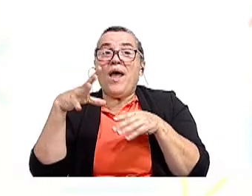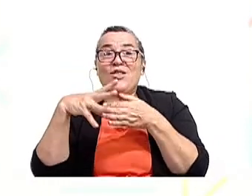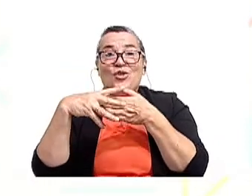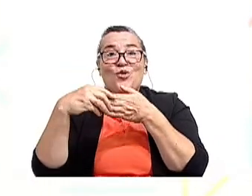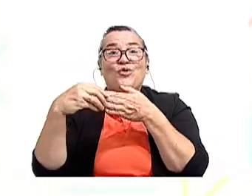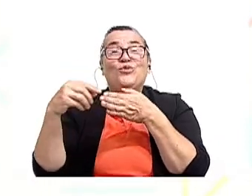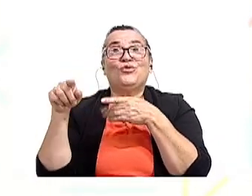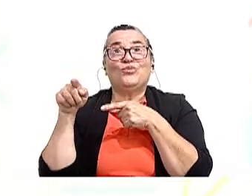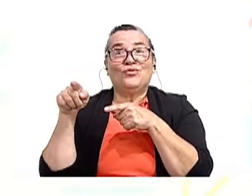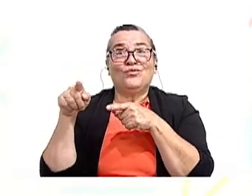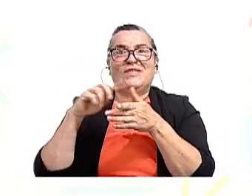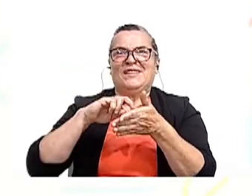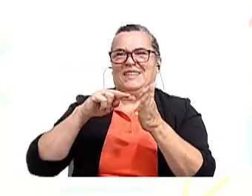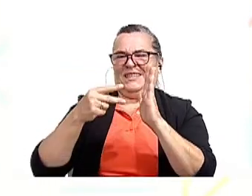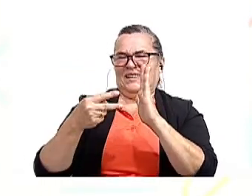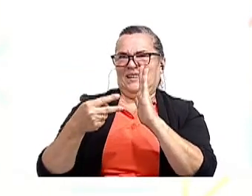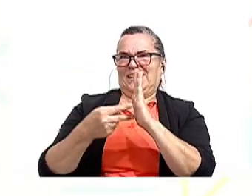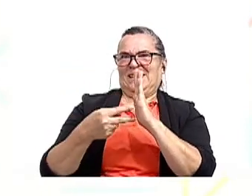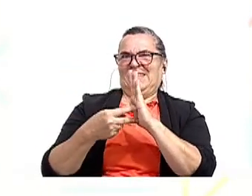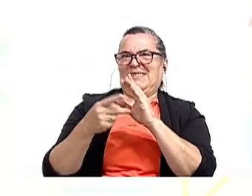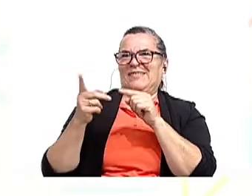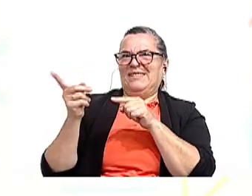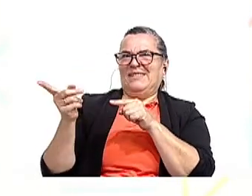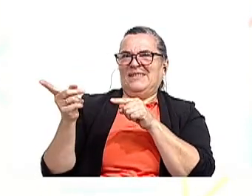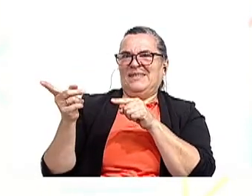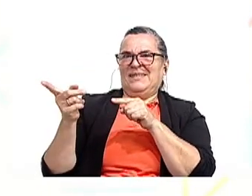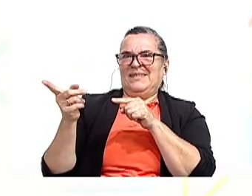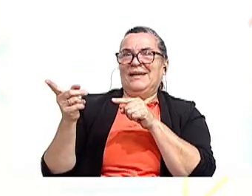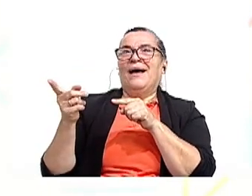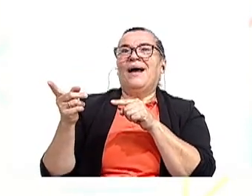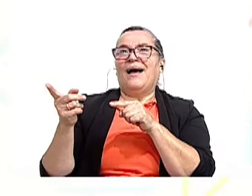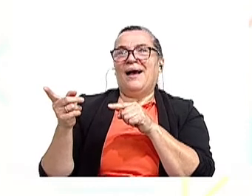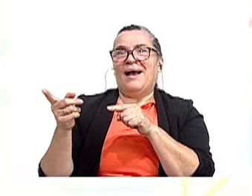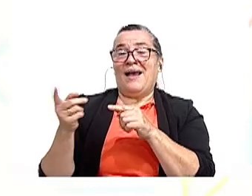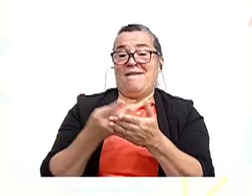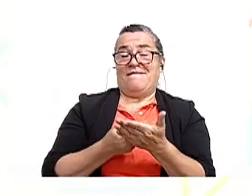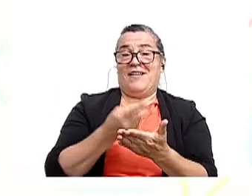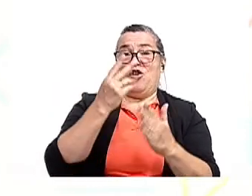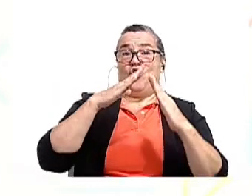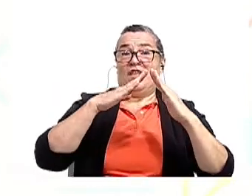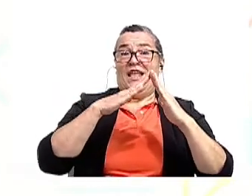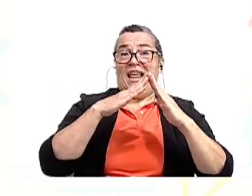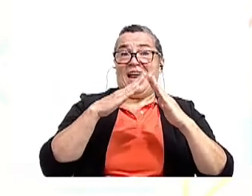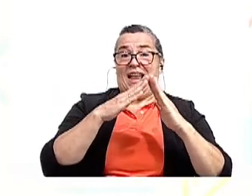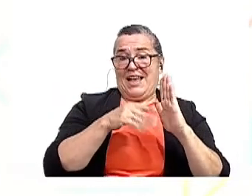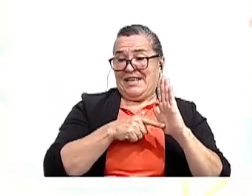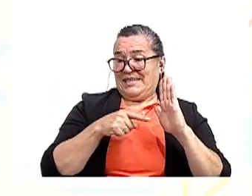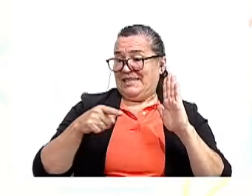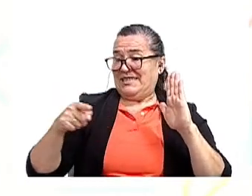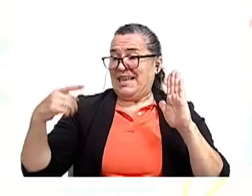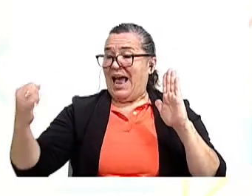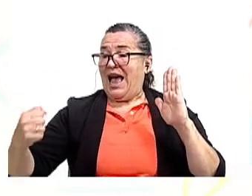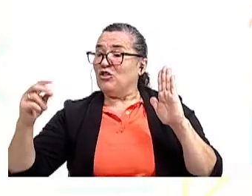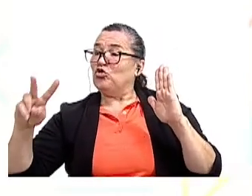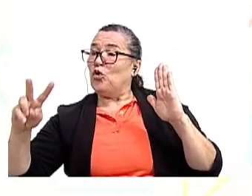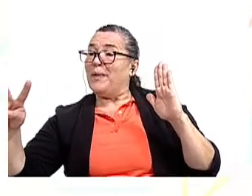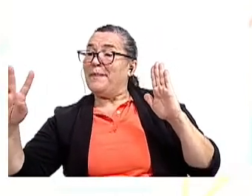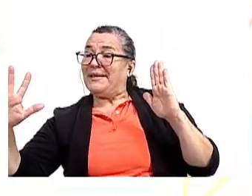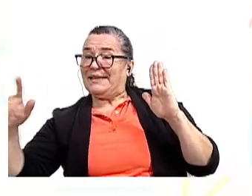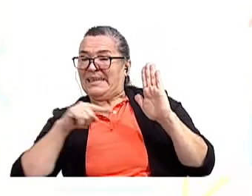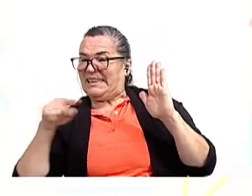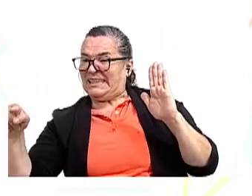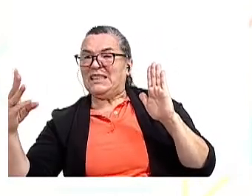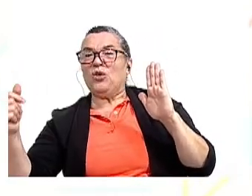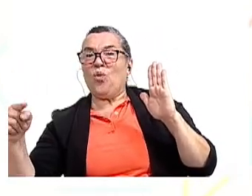590,400. Entonces, ¿qué podemos concluir? Por lo tanto, el valor de la casa en el año 2025